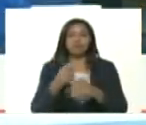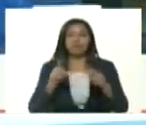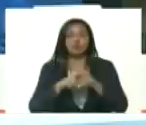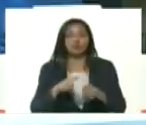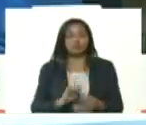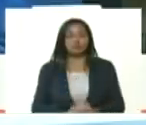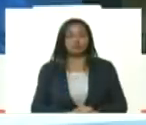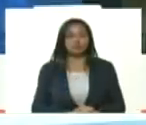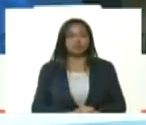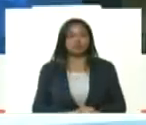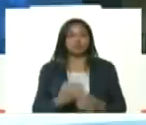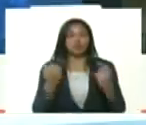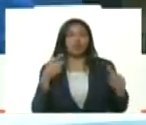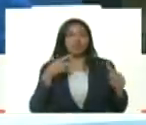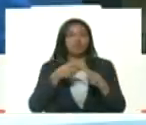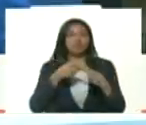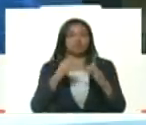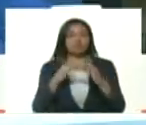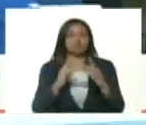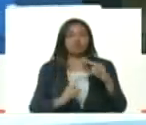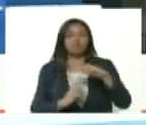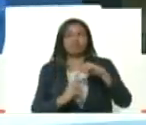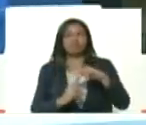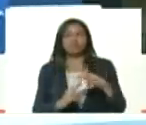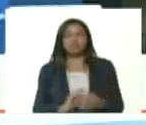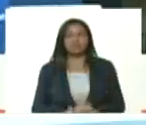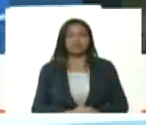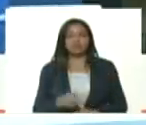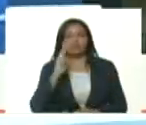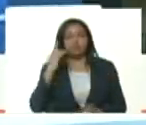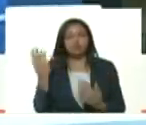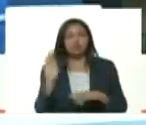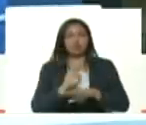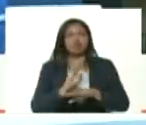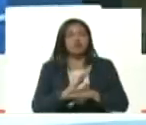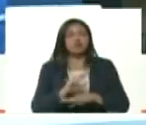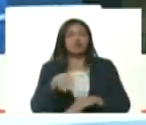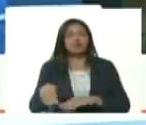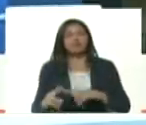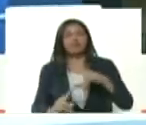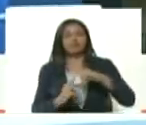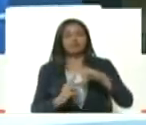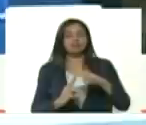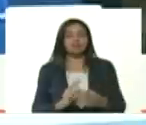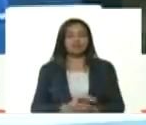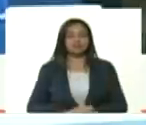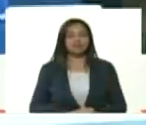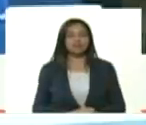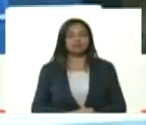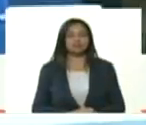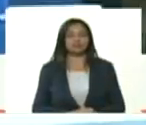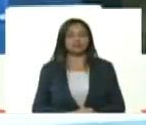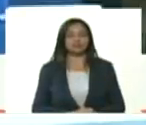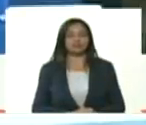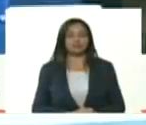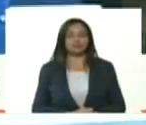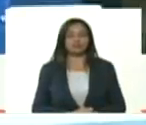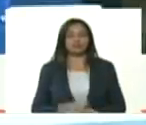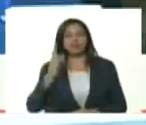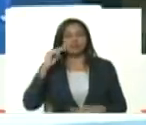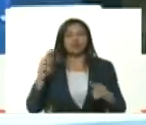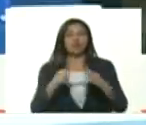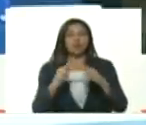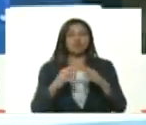Ahora, vámonos directo al Táchira. Yo quiero escuchar a Freddy Bernal, protector del Estado Táchira. Allá se encuentra con